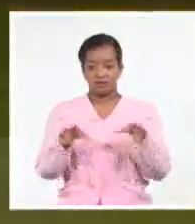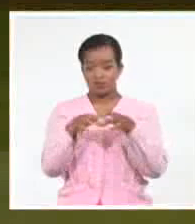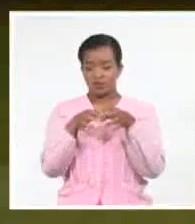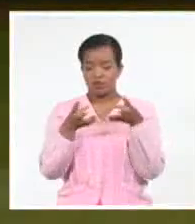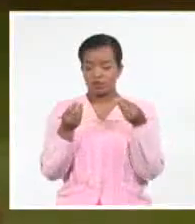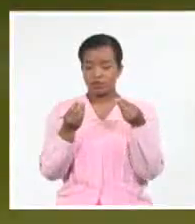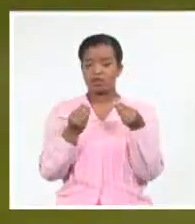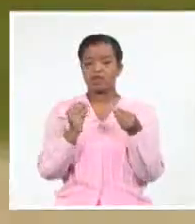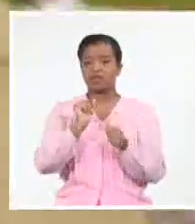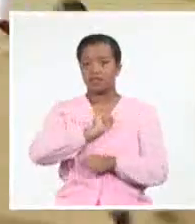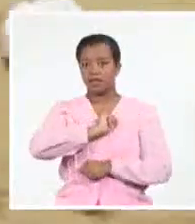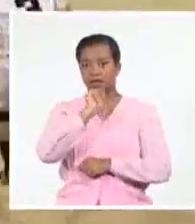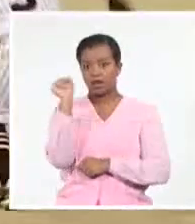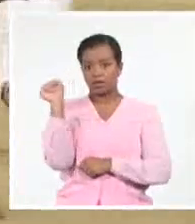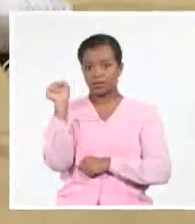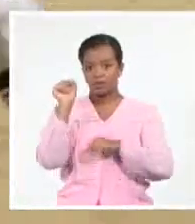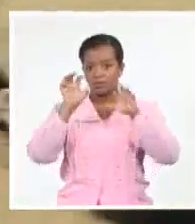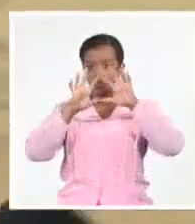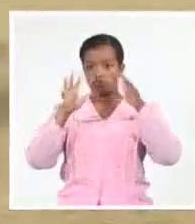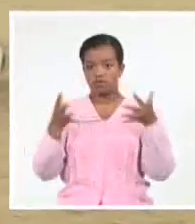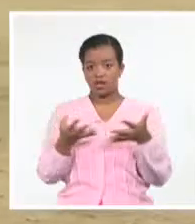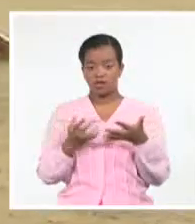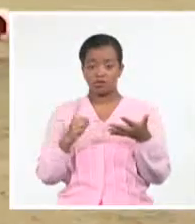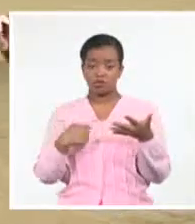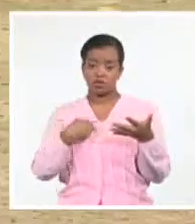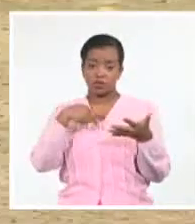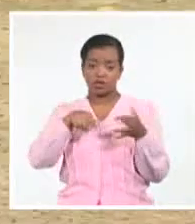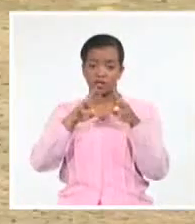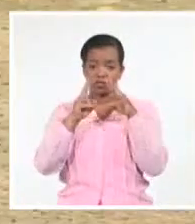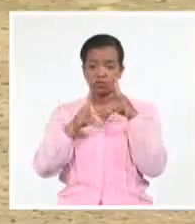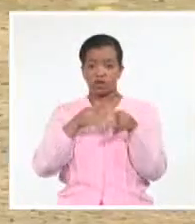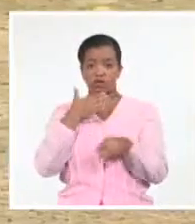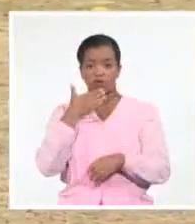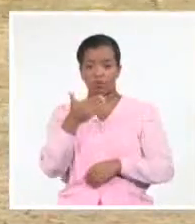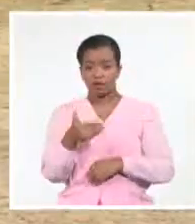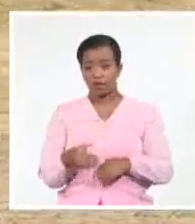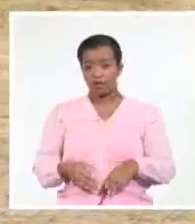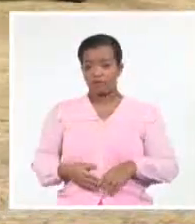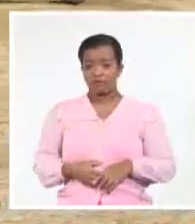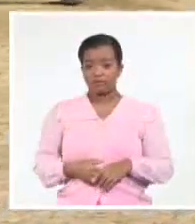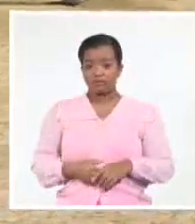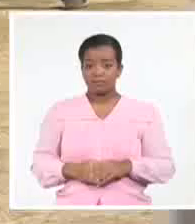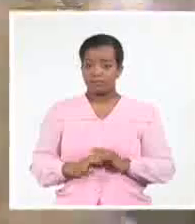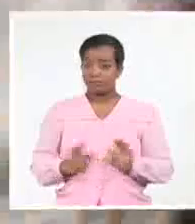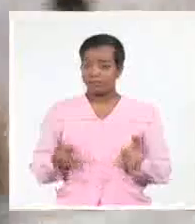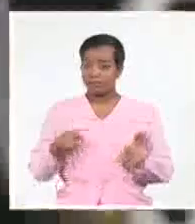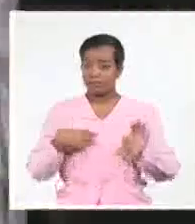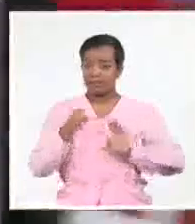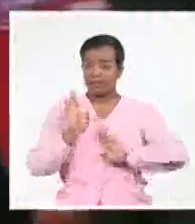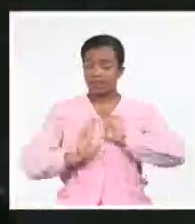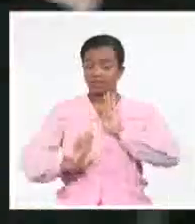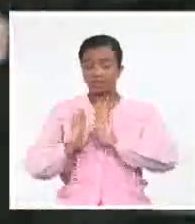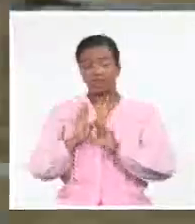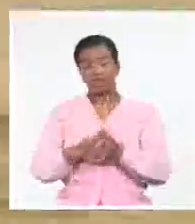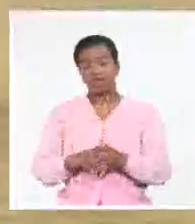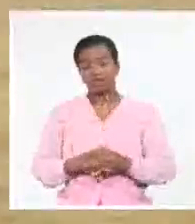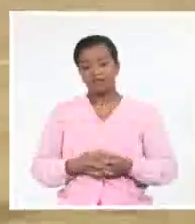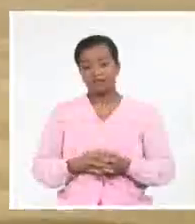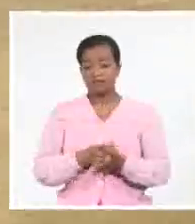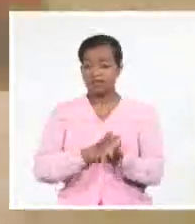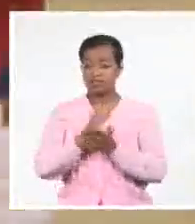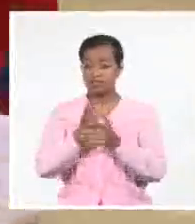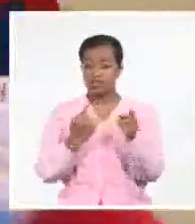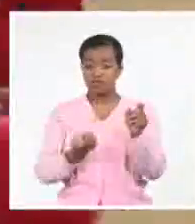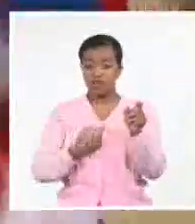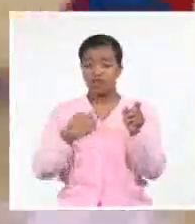Y nosotros vinimos a buscarlo de nosotros y aquí está, se nos dio el resultado. Y nada, a disfrutarlo y seguir para adelante, porque ahora tenemos